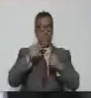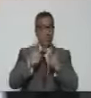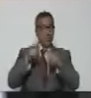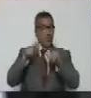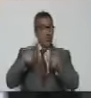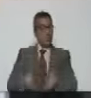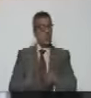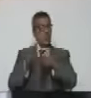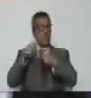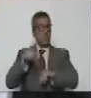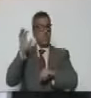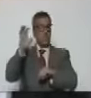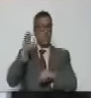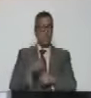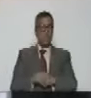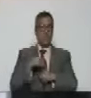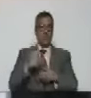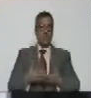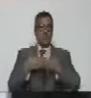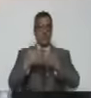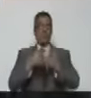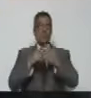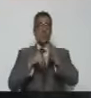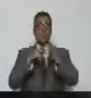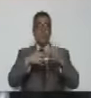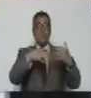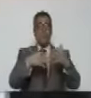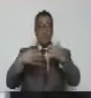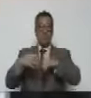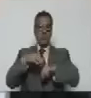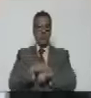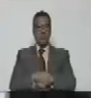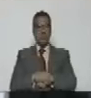la patria. Aquí hemos dado la mayor batalla